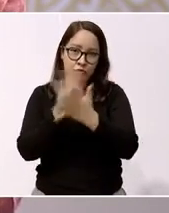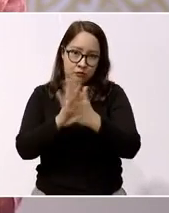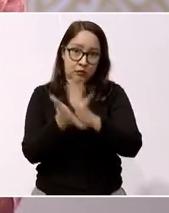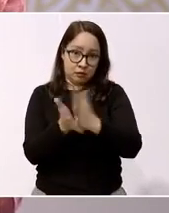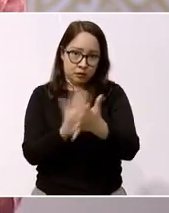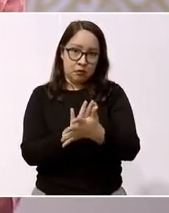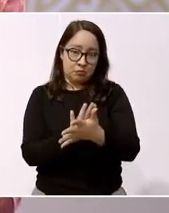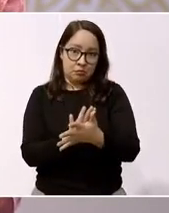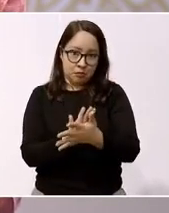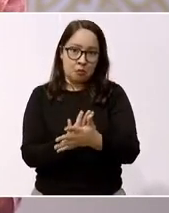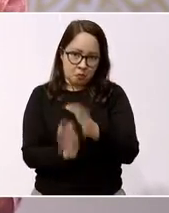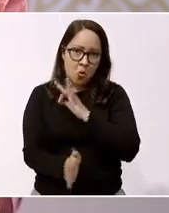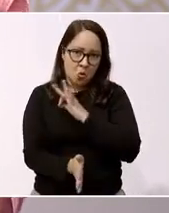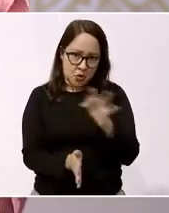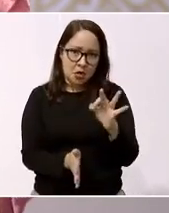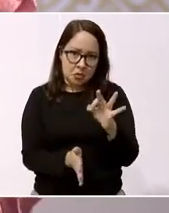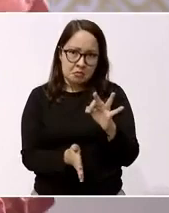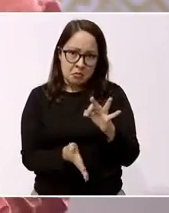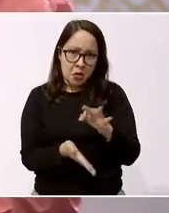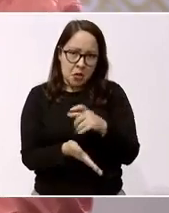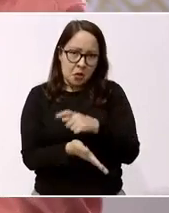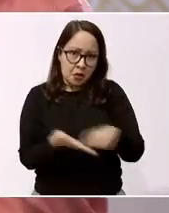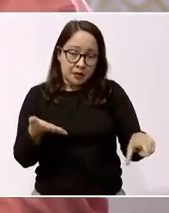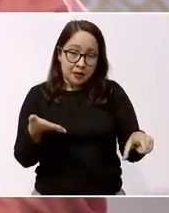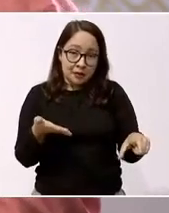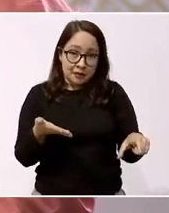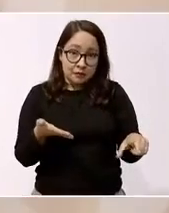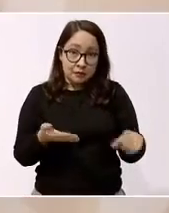50 kilos de tortilla. Cuando llegamos,